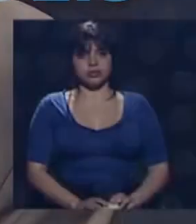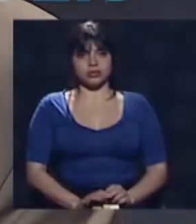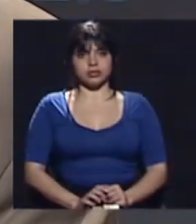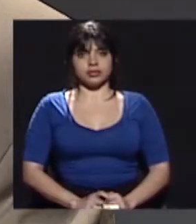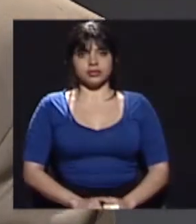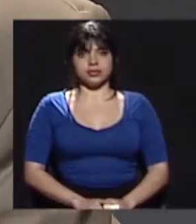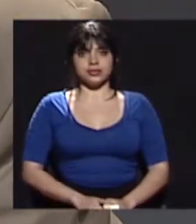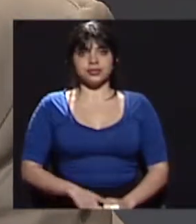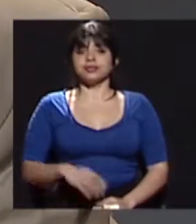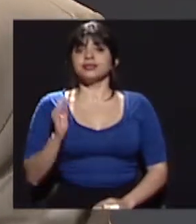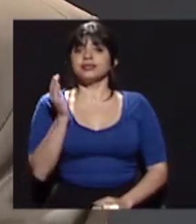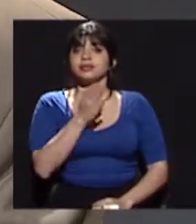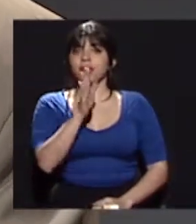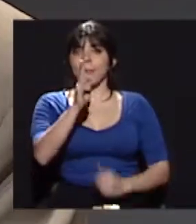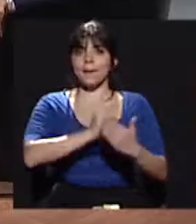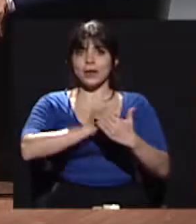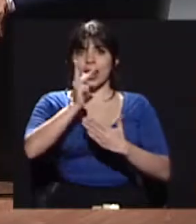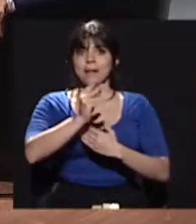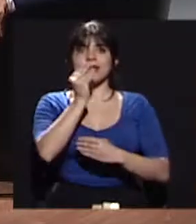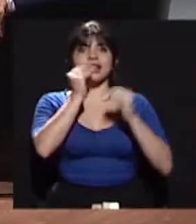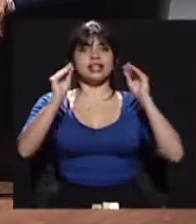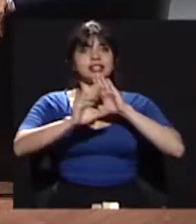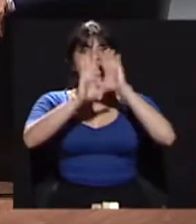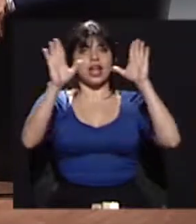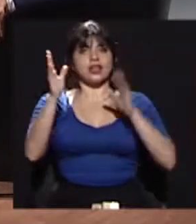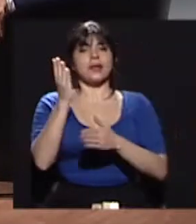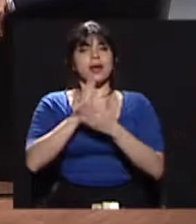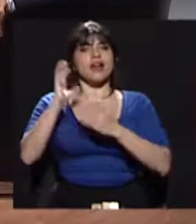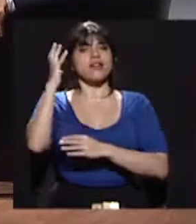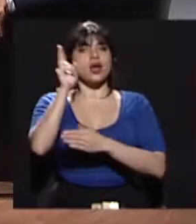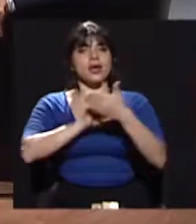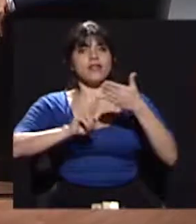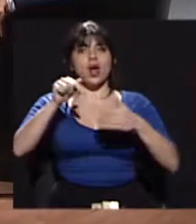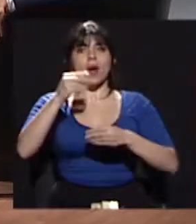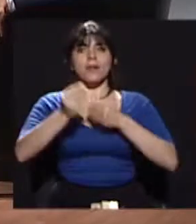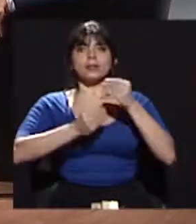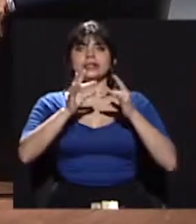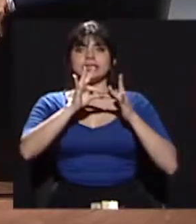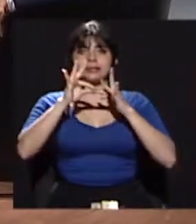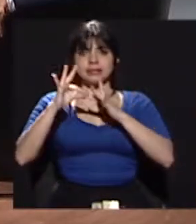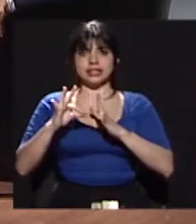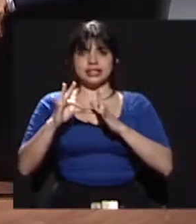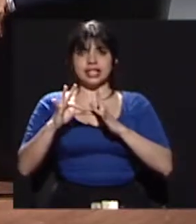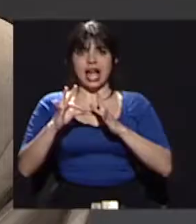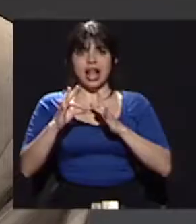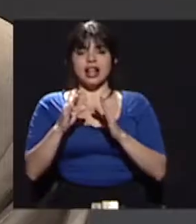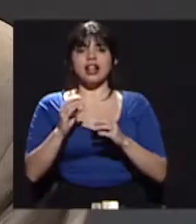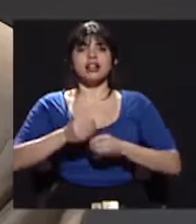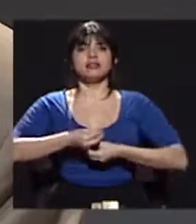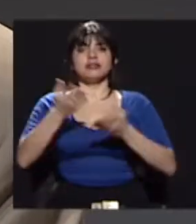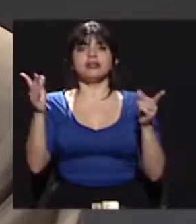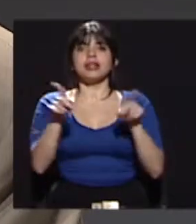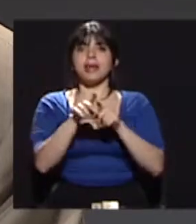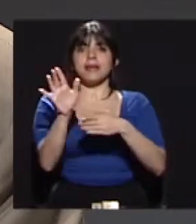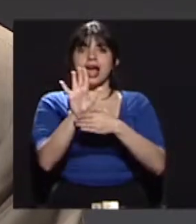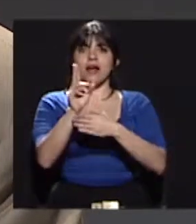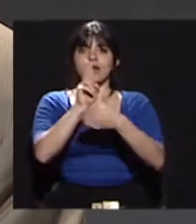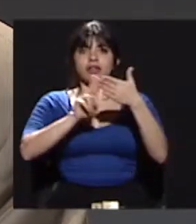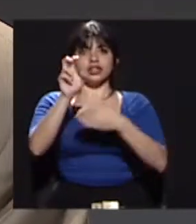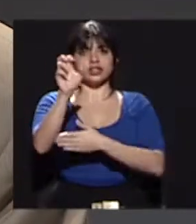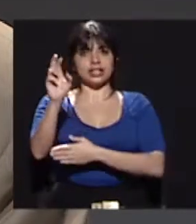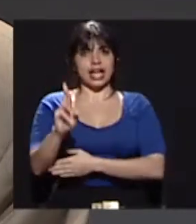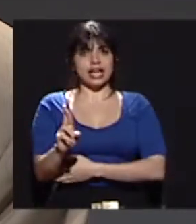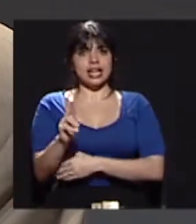estamos en su programa desayunos de radio universidad hoy una producción especial que estamos transmitiendo también en canal user